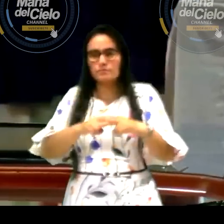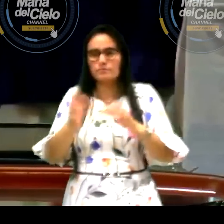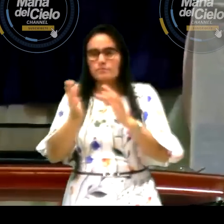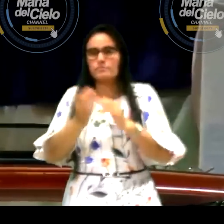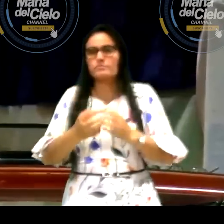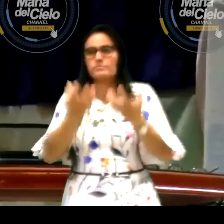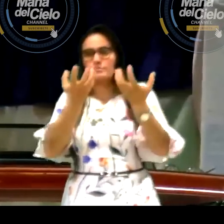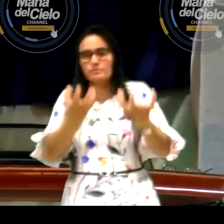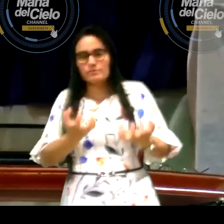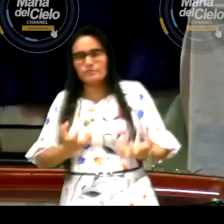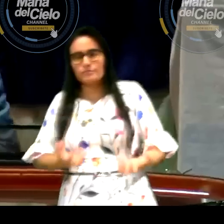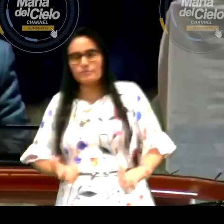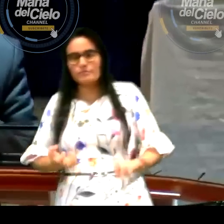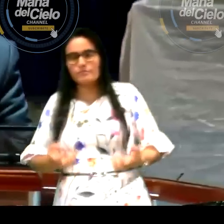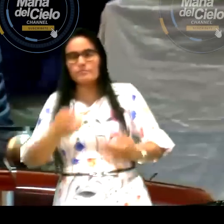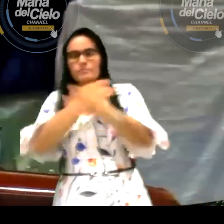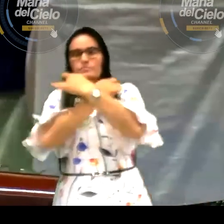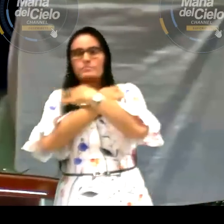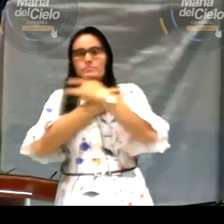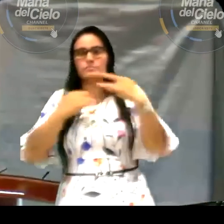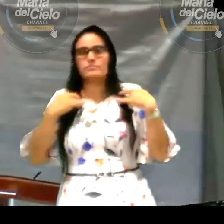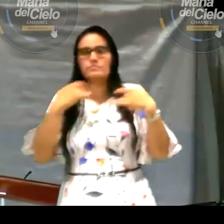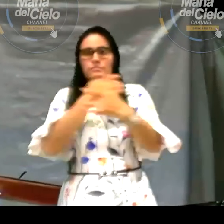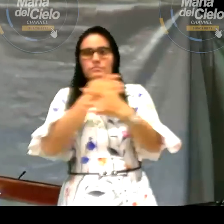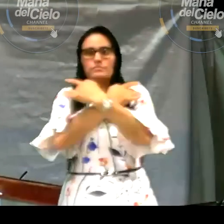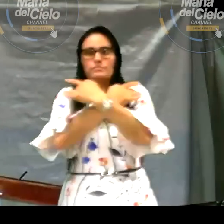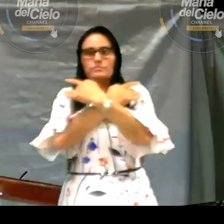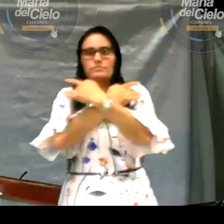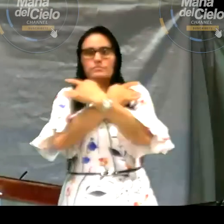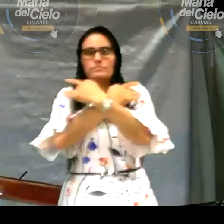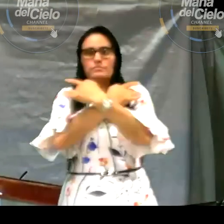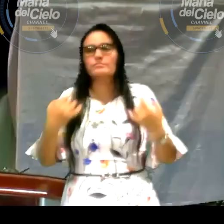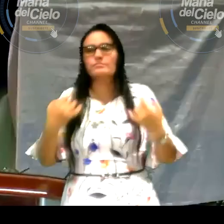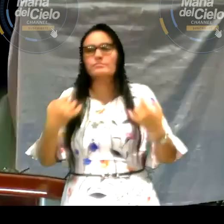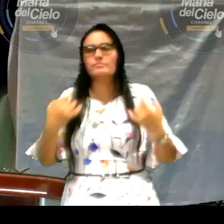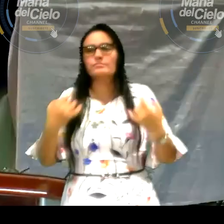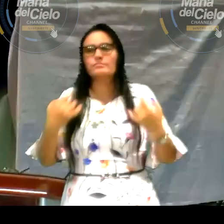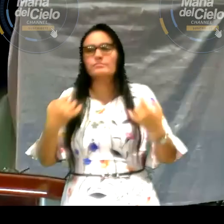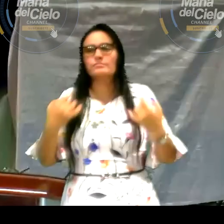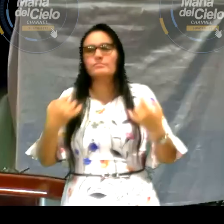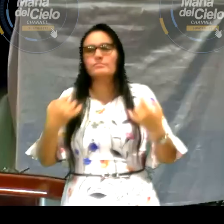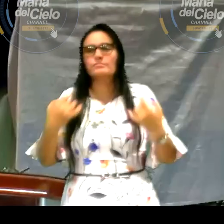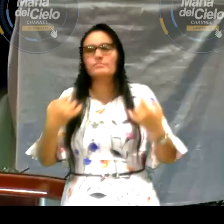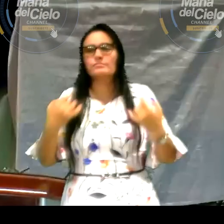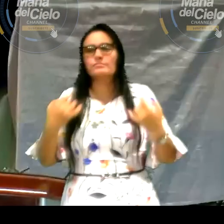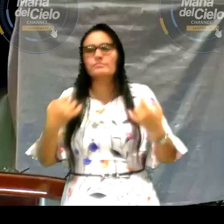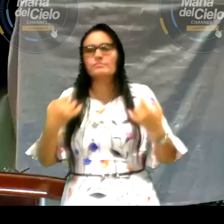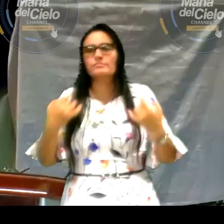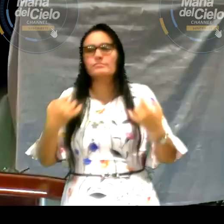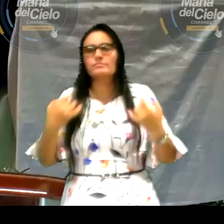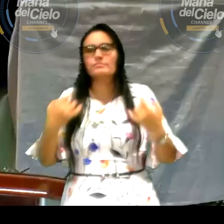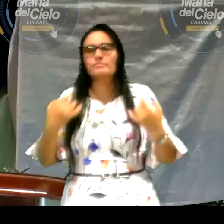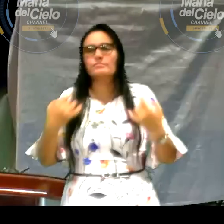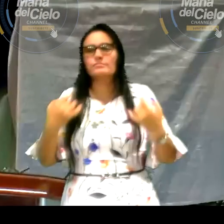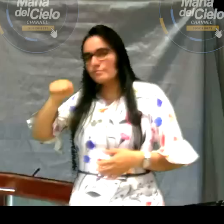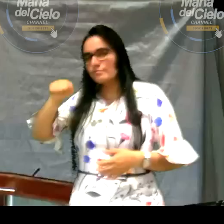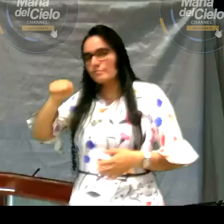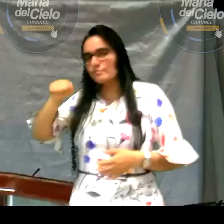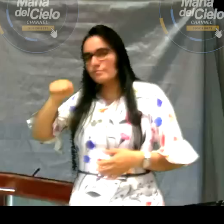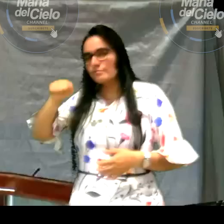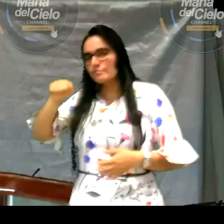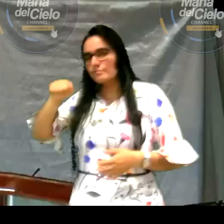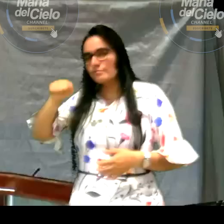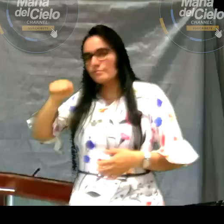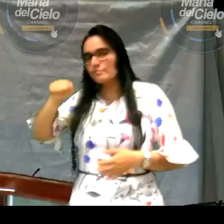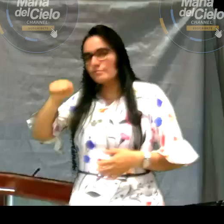sano? ¿Quieres ser sano? Y el hombre usó la lógica, como todos los mortales: no tengo quien